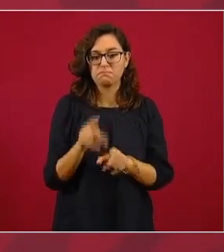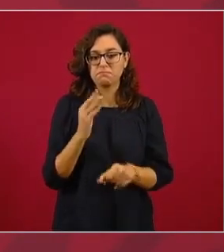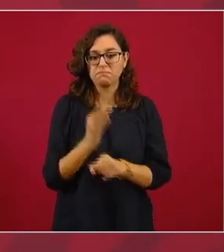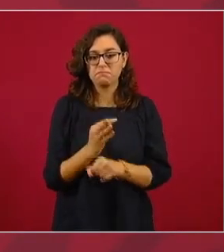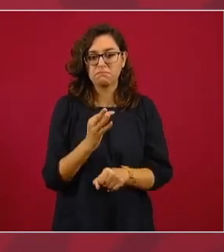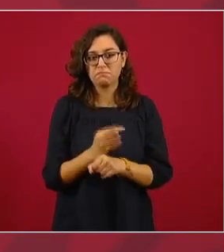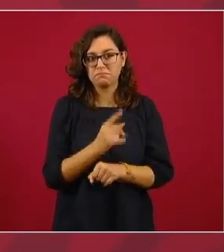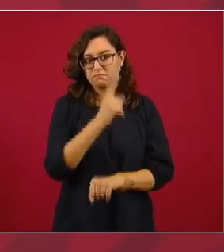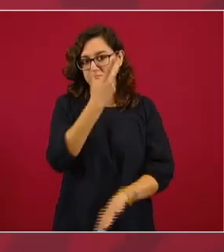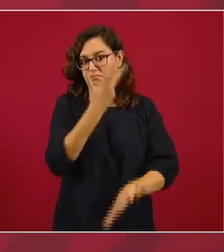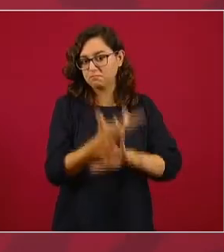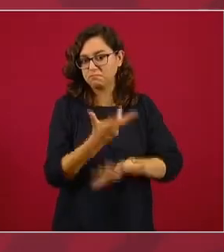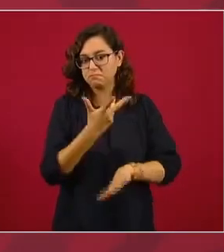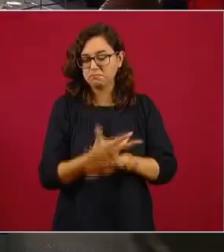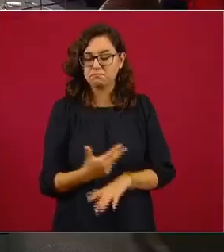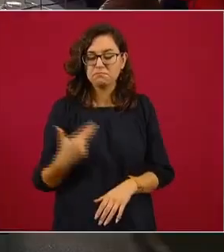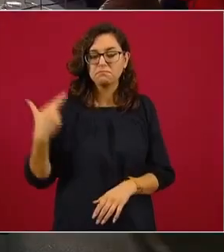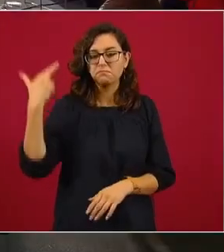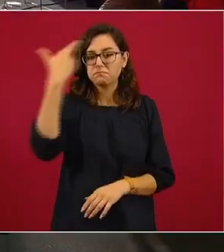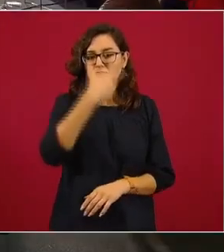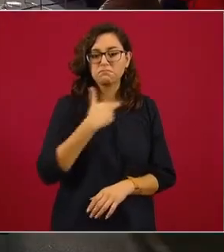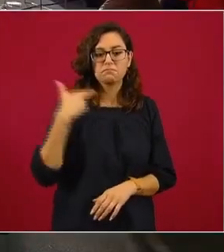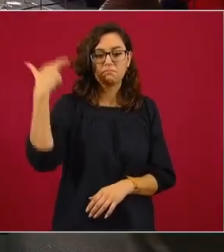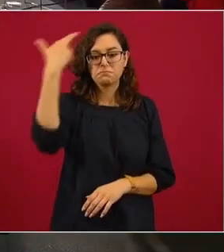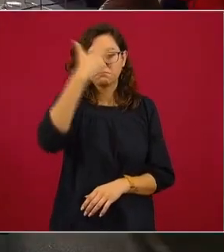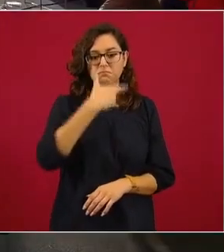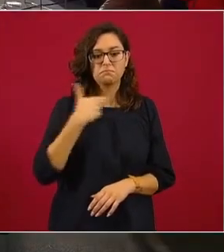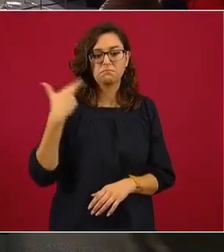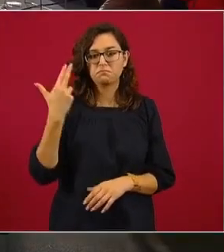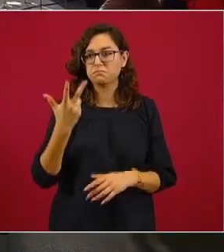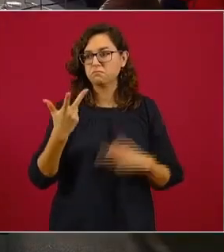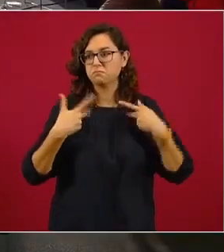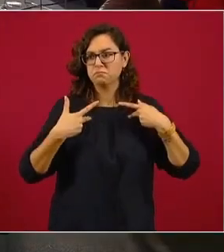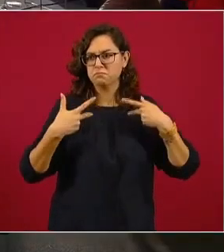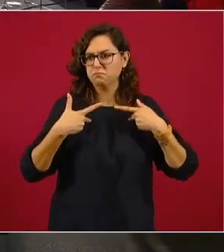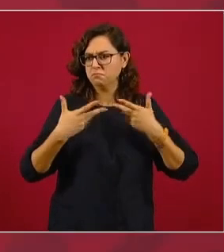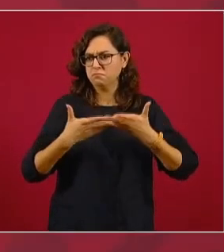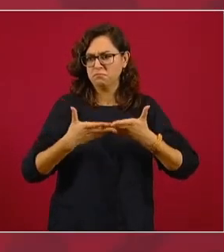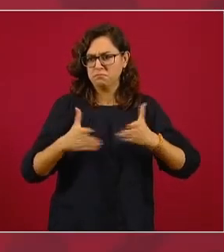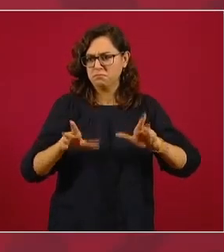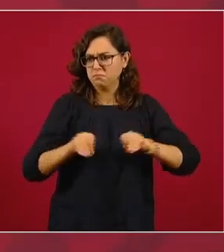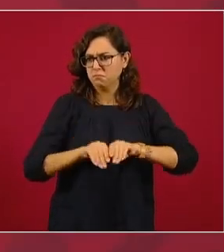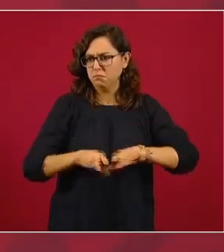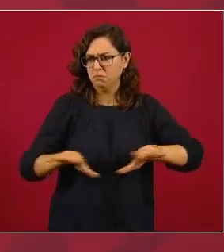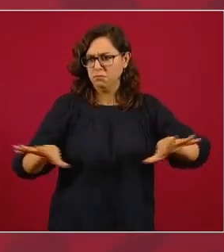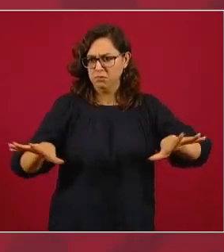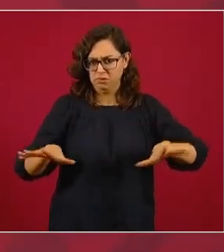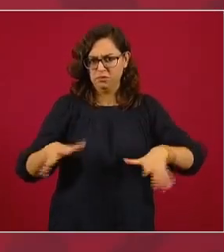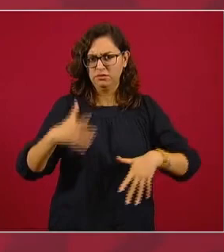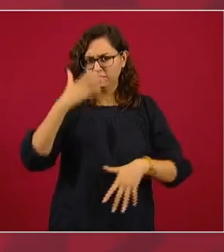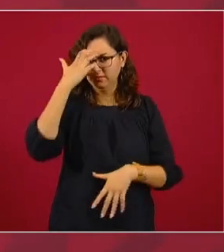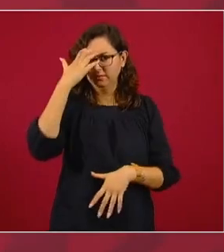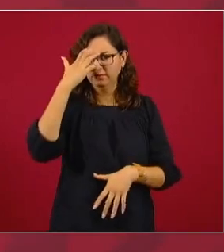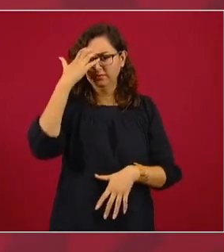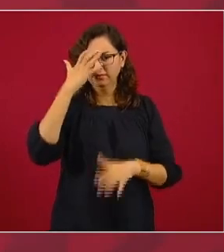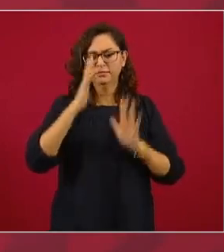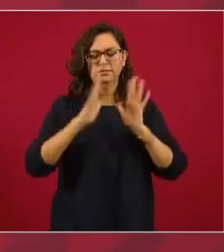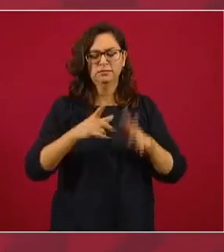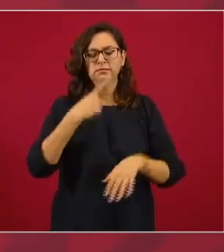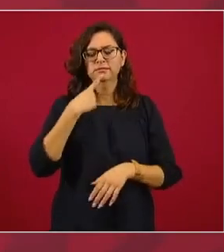revisando en Estados Unidos, o sea, es de dominio público, hay